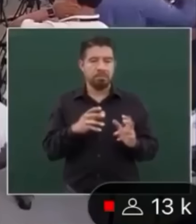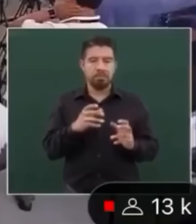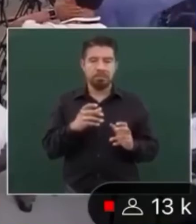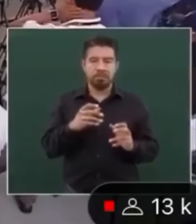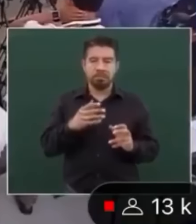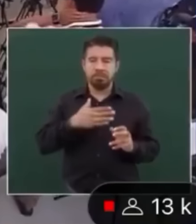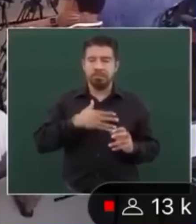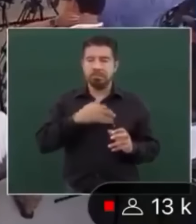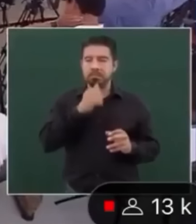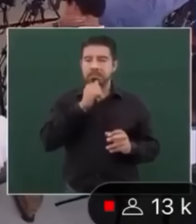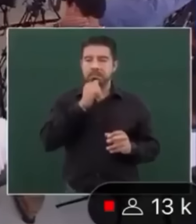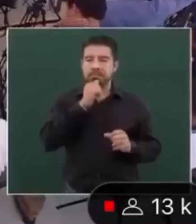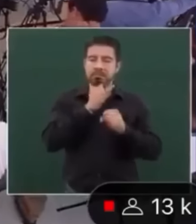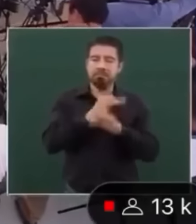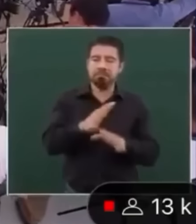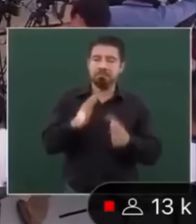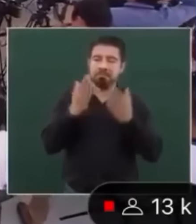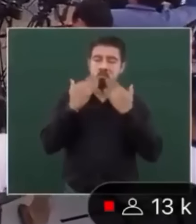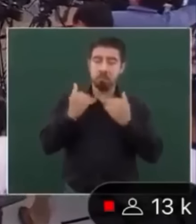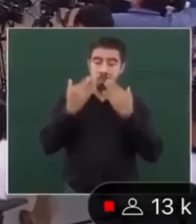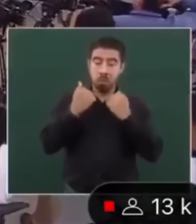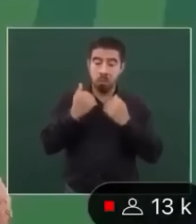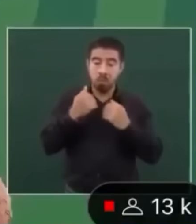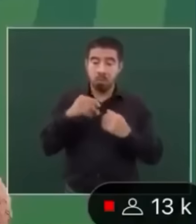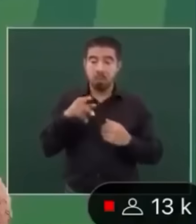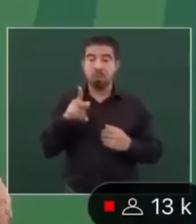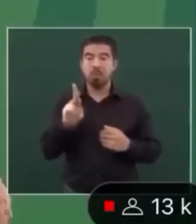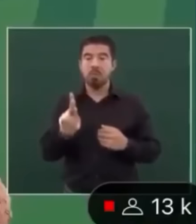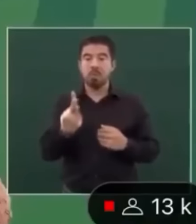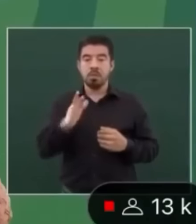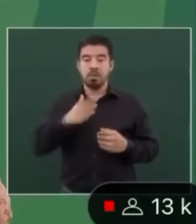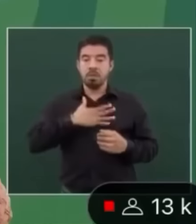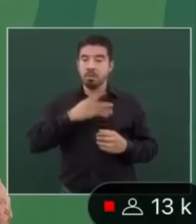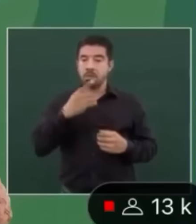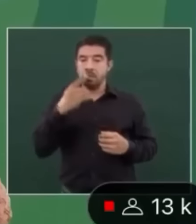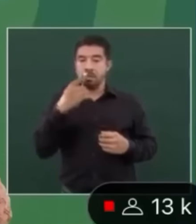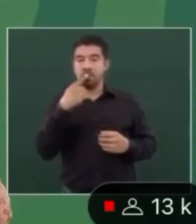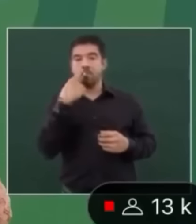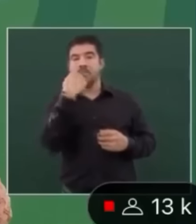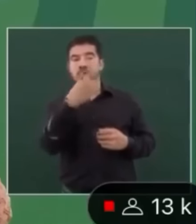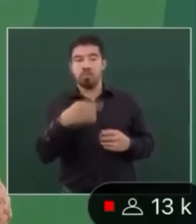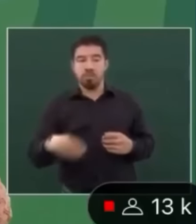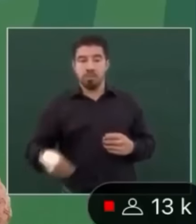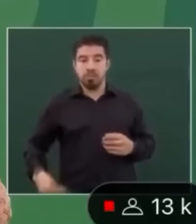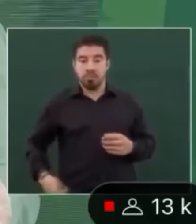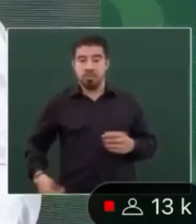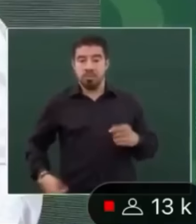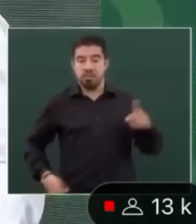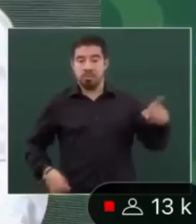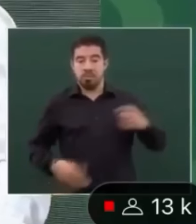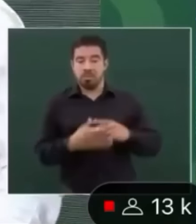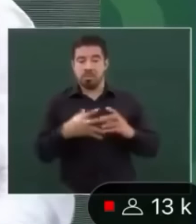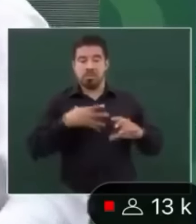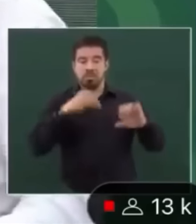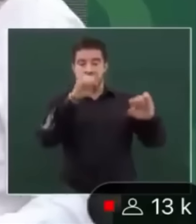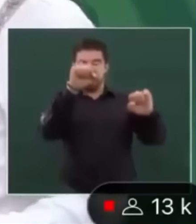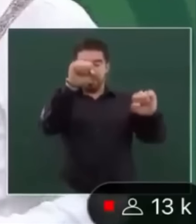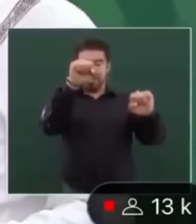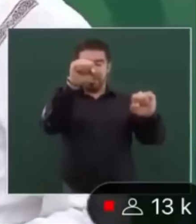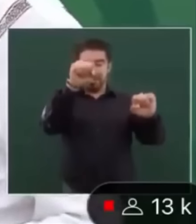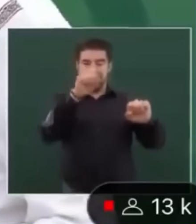informes en que no estoy culpando a los que se manifiestan,